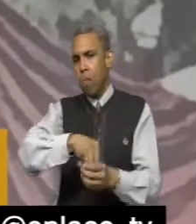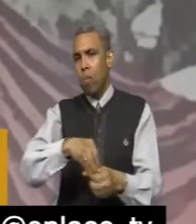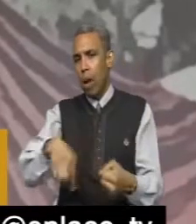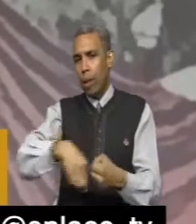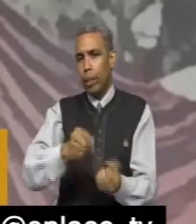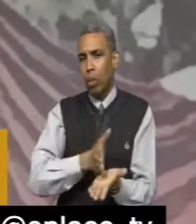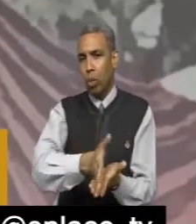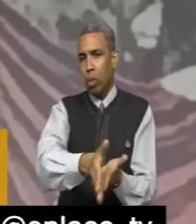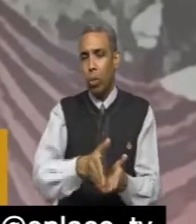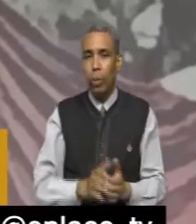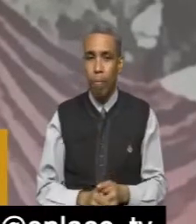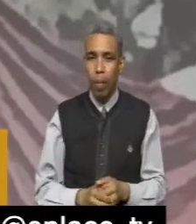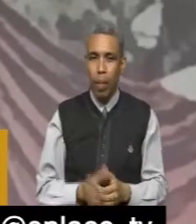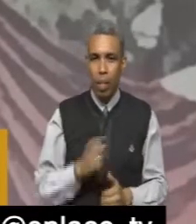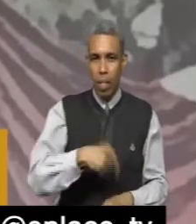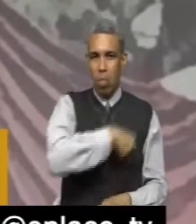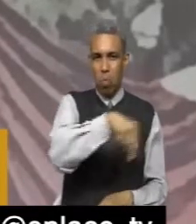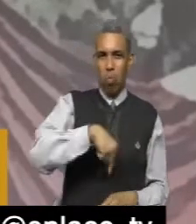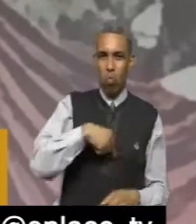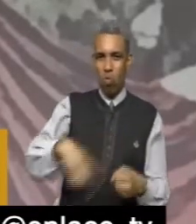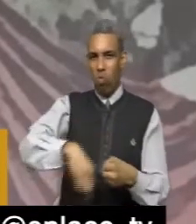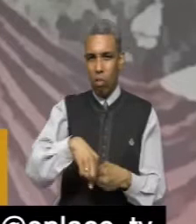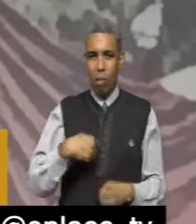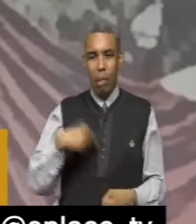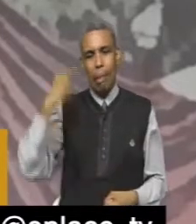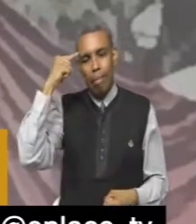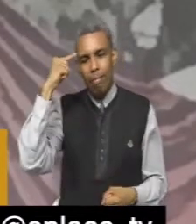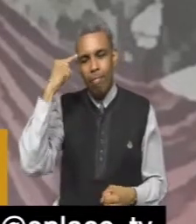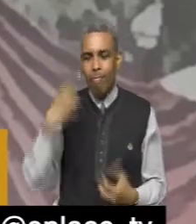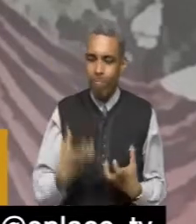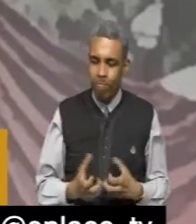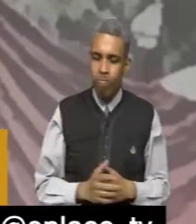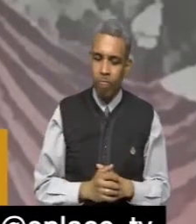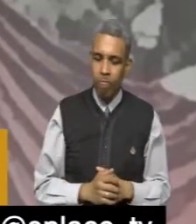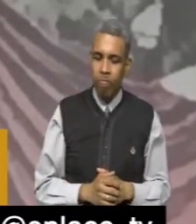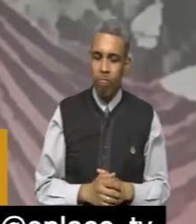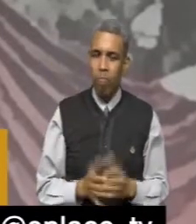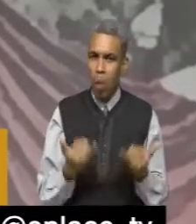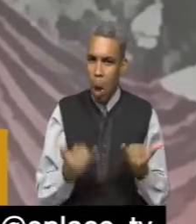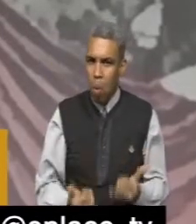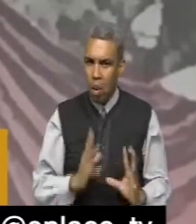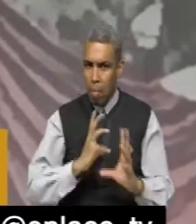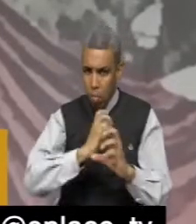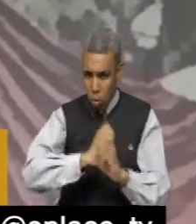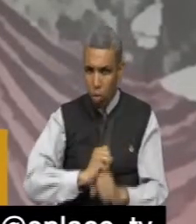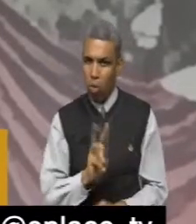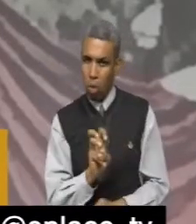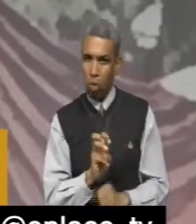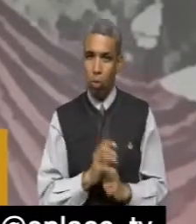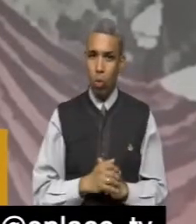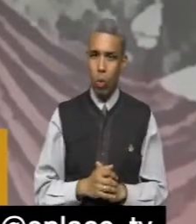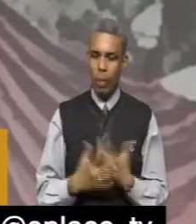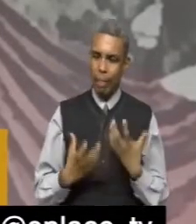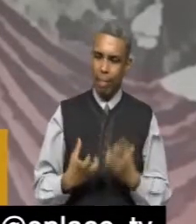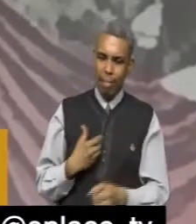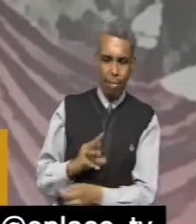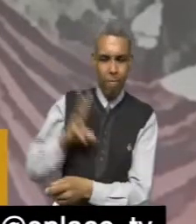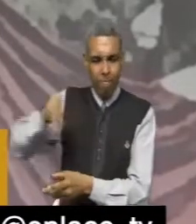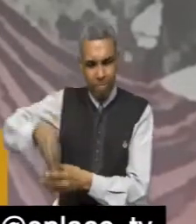Intentaremos ir el lunes con las máximas ganas que nunca más, siendo un